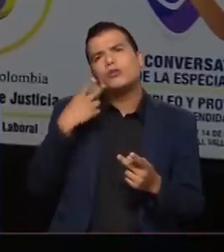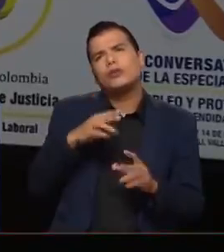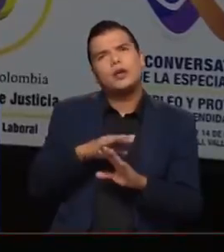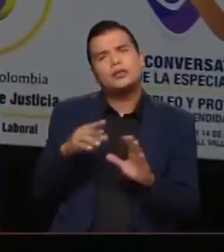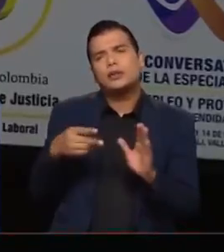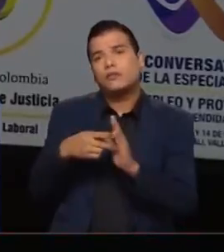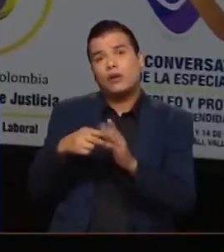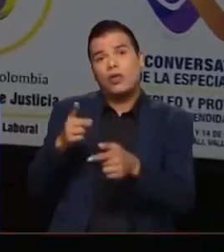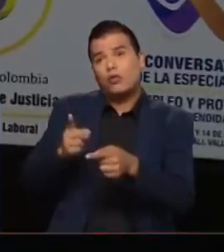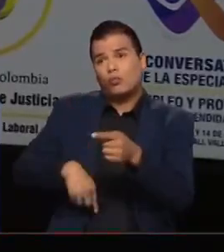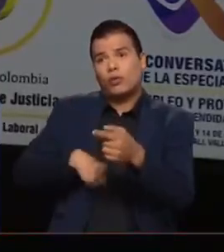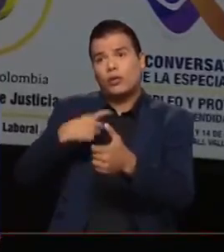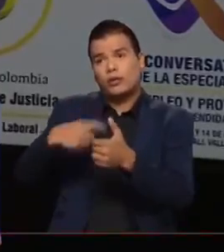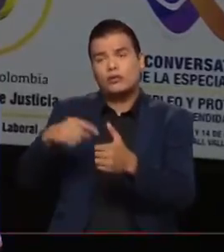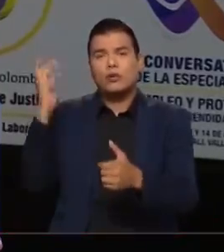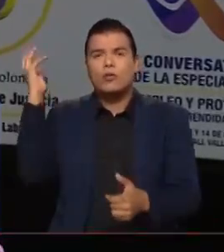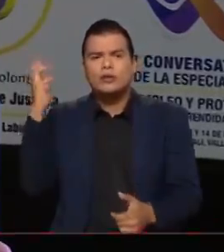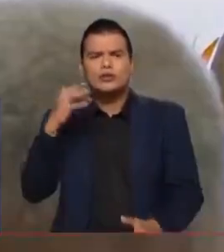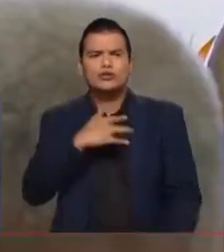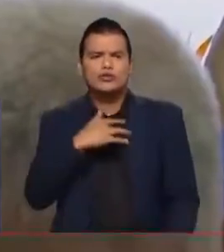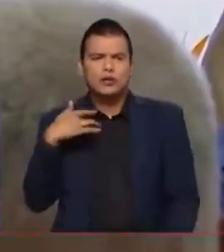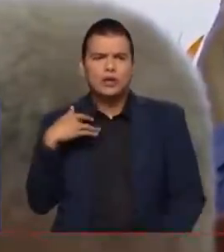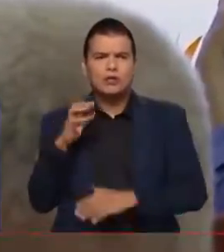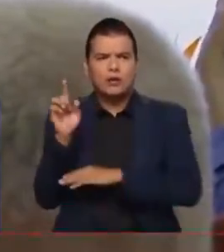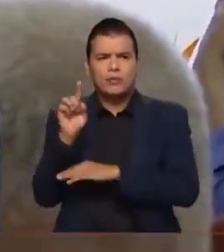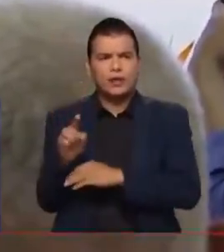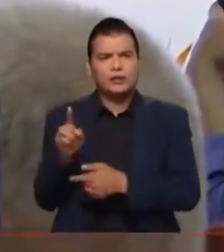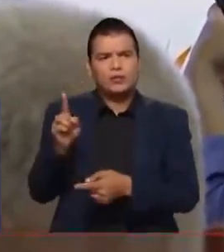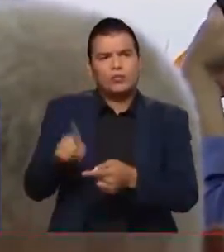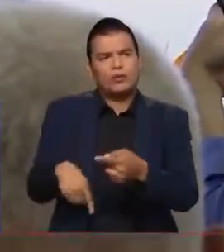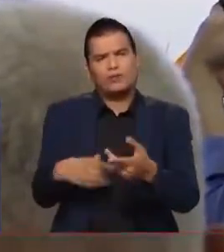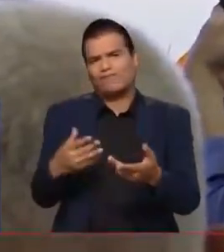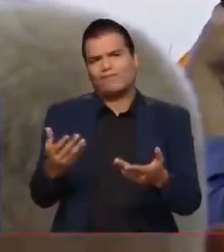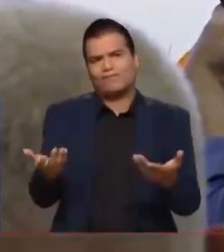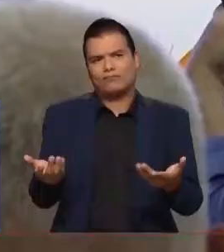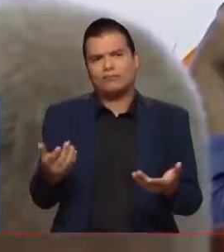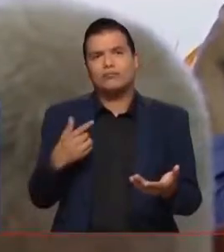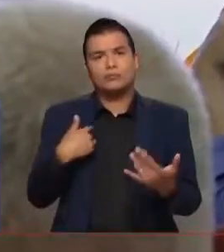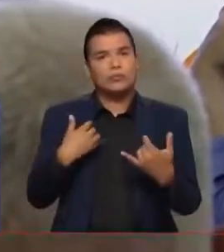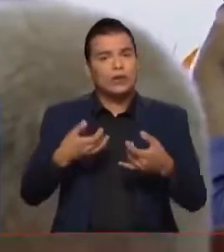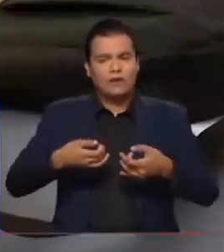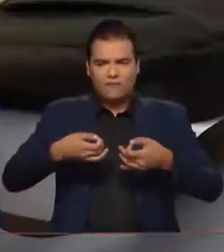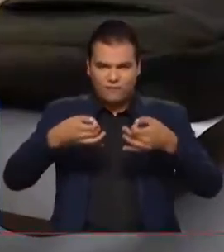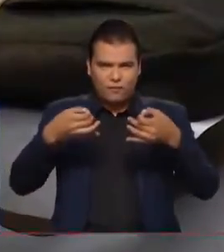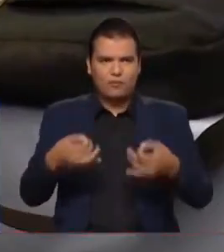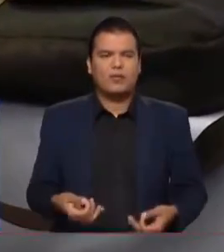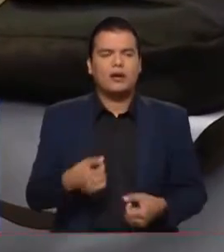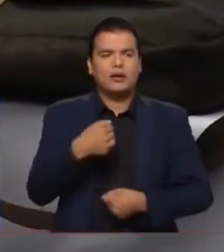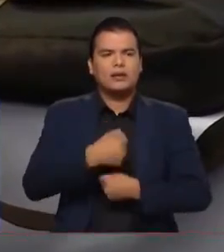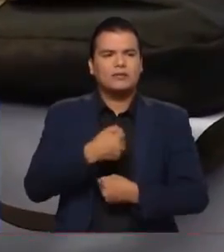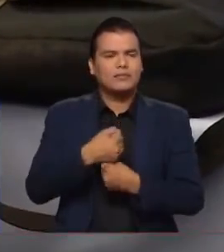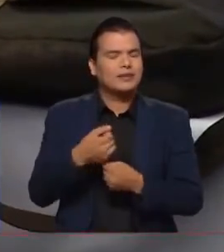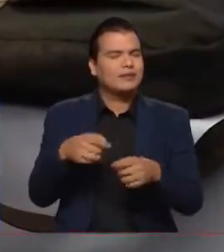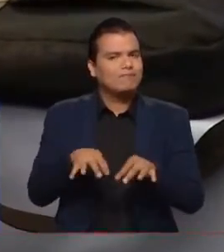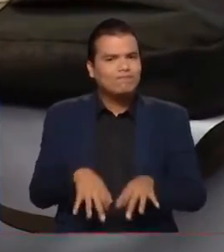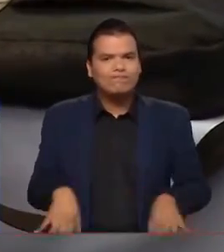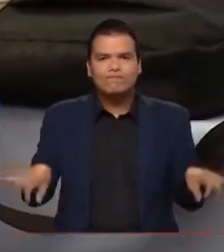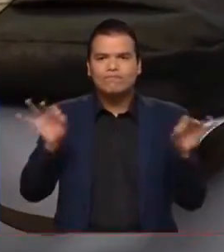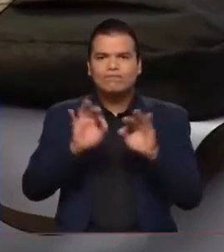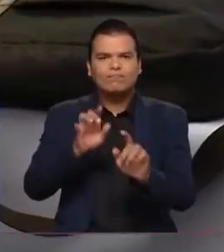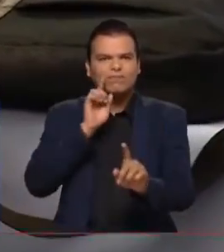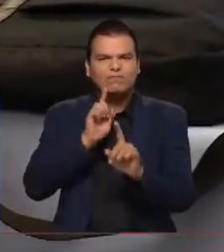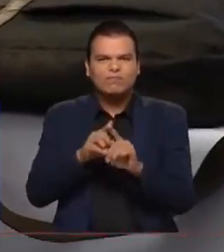no tenga todo el acceso que pueden tener los trabajadores. Formalizar el empleo urge para mejorar las relaciones entre empleados